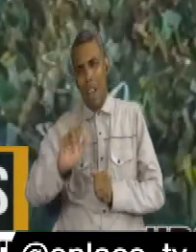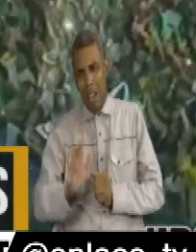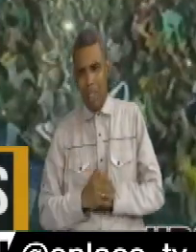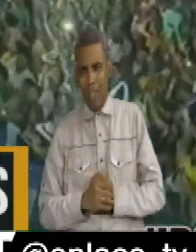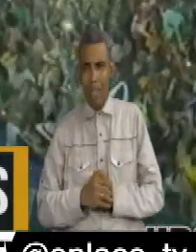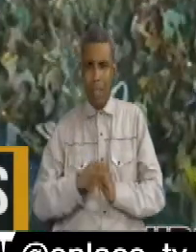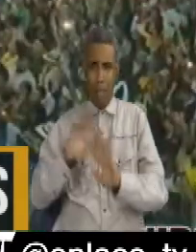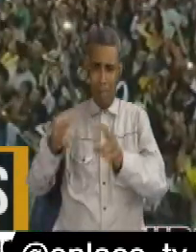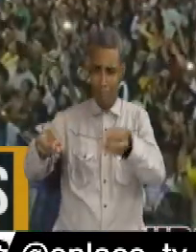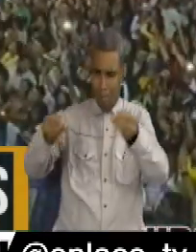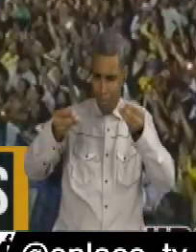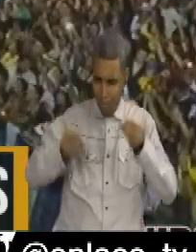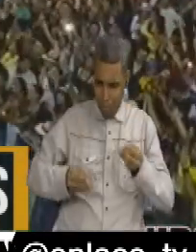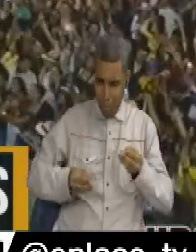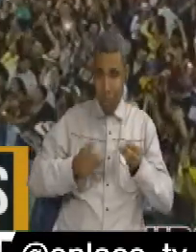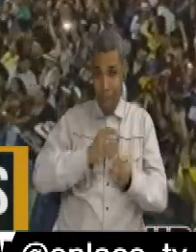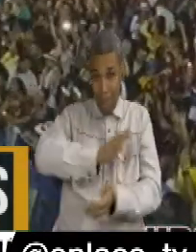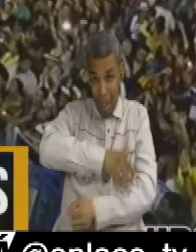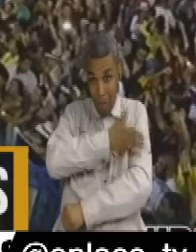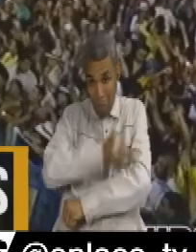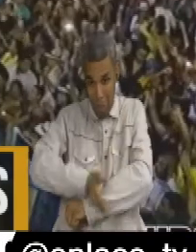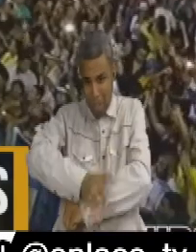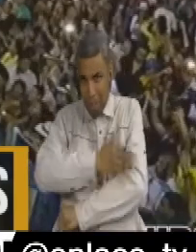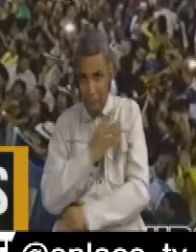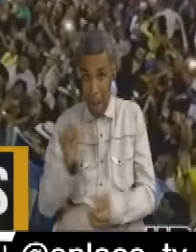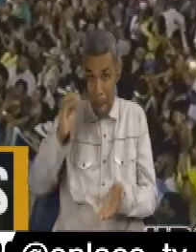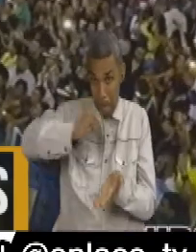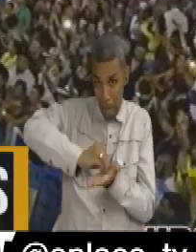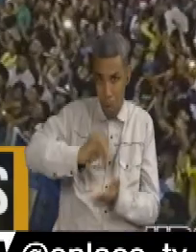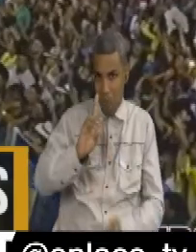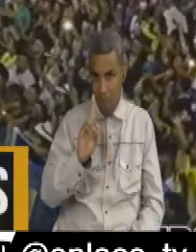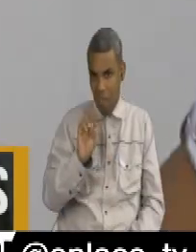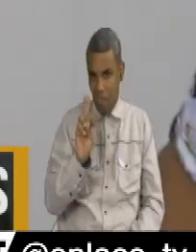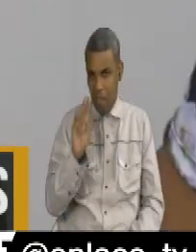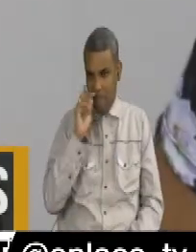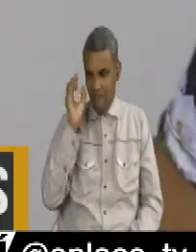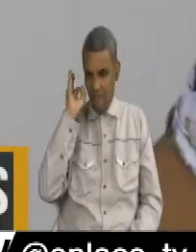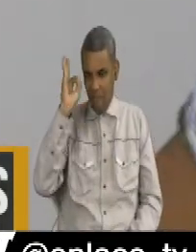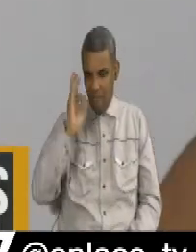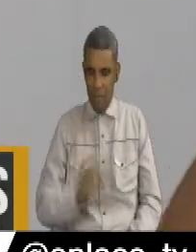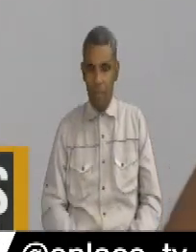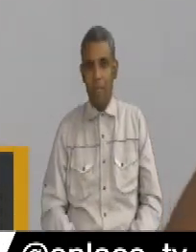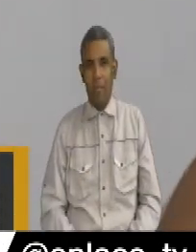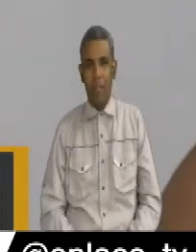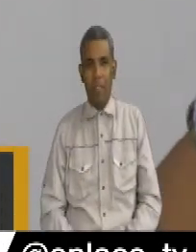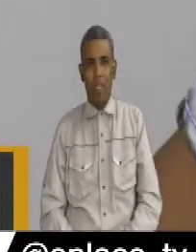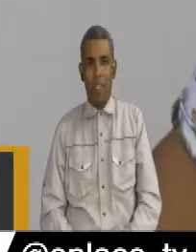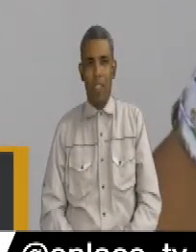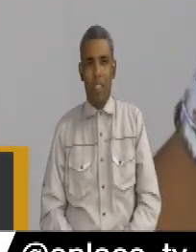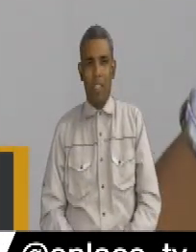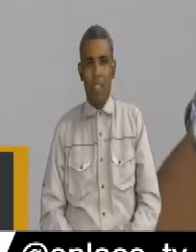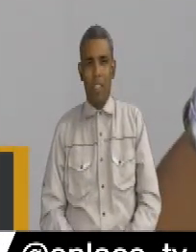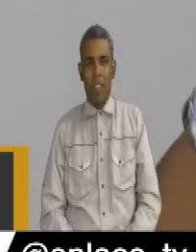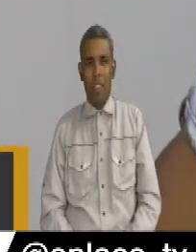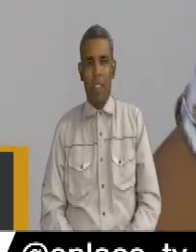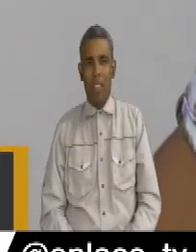hay un CD bien equilibrado para todo gusto. Música vallenata, música para todo tipo